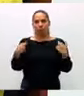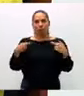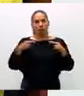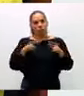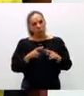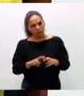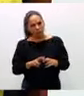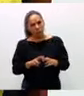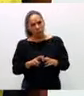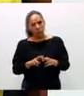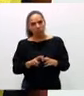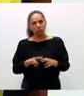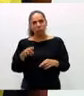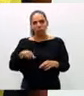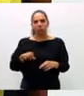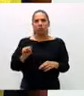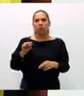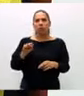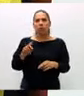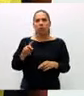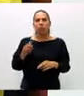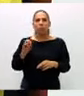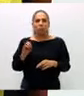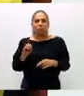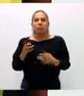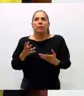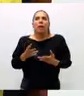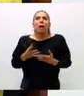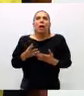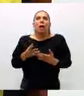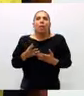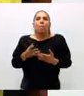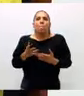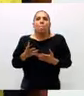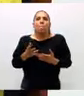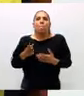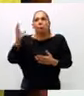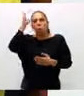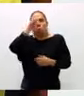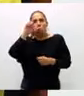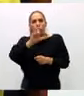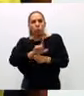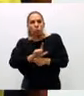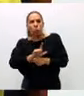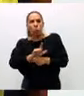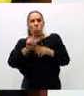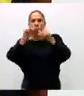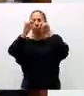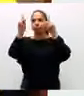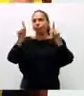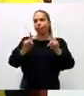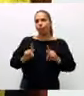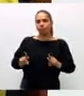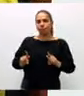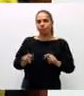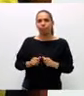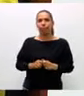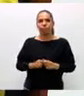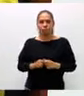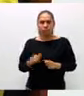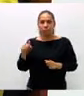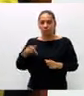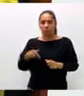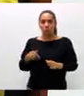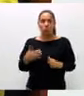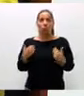modelo interesante de construcción de la cultura de paz y como decíamos en la intervención, bueno, este mismo ciclo